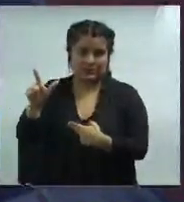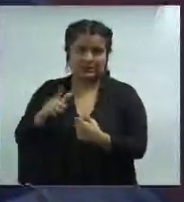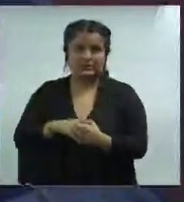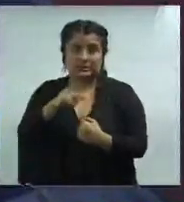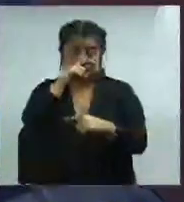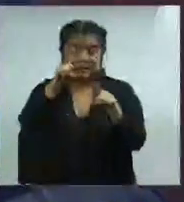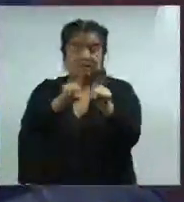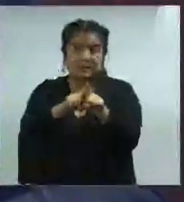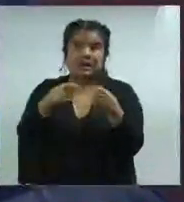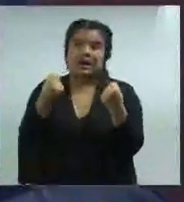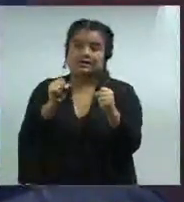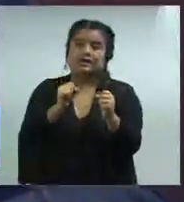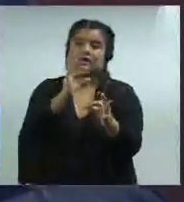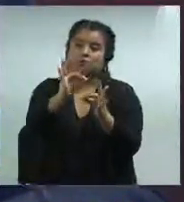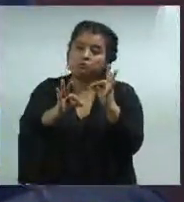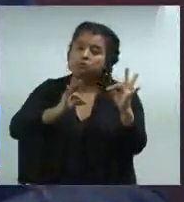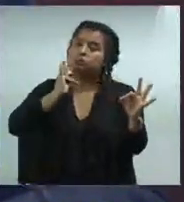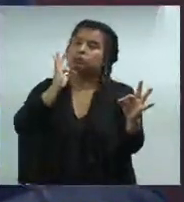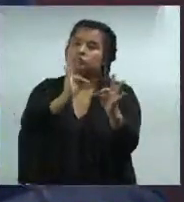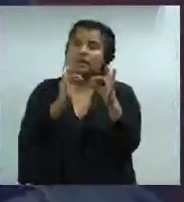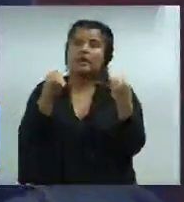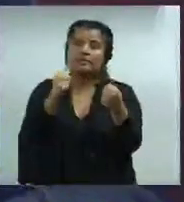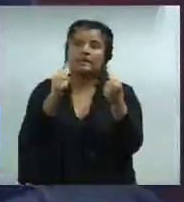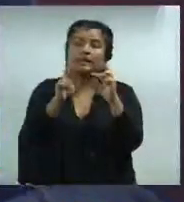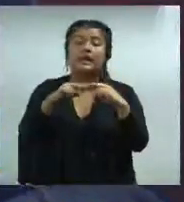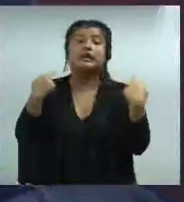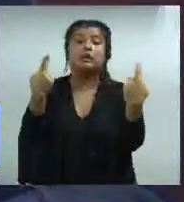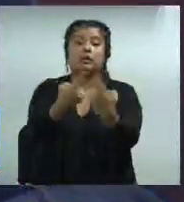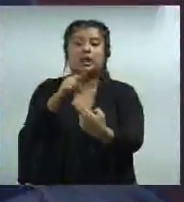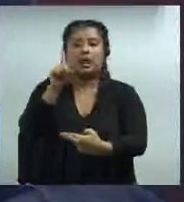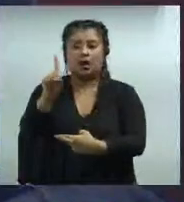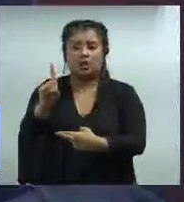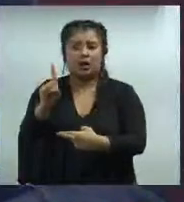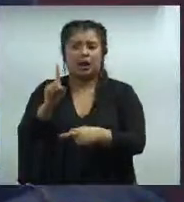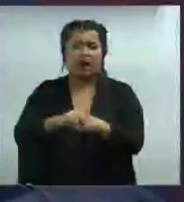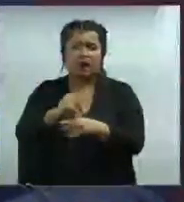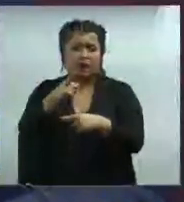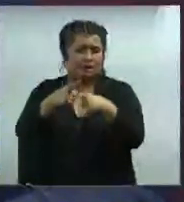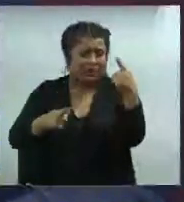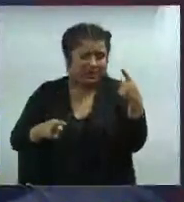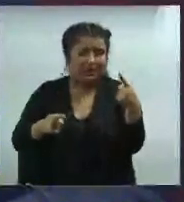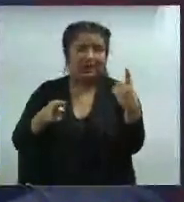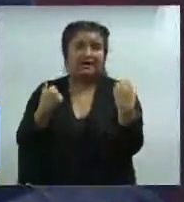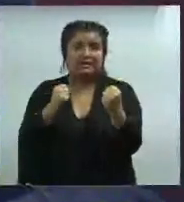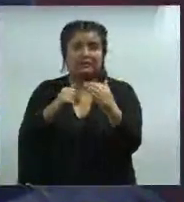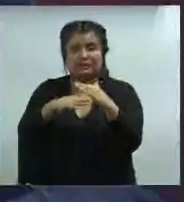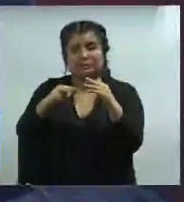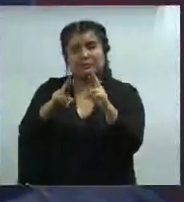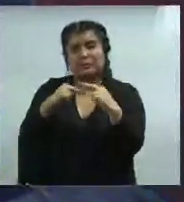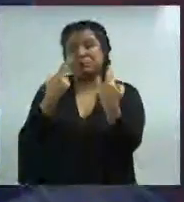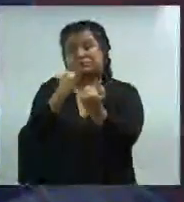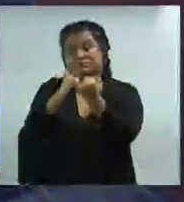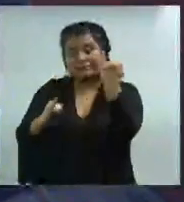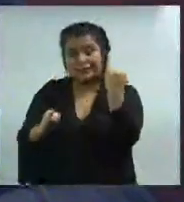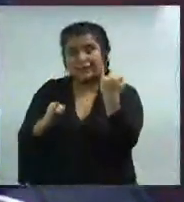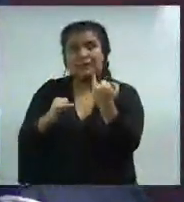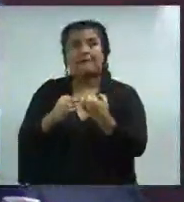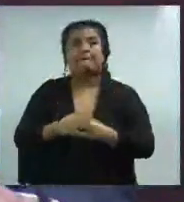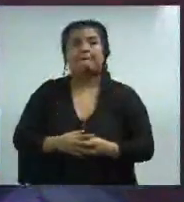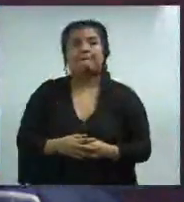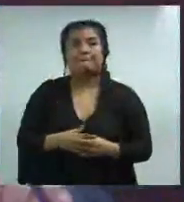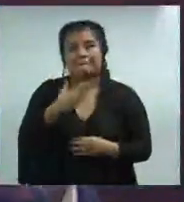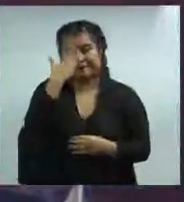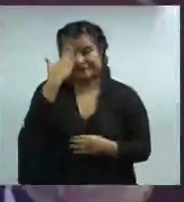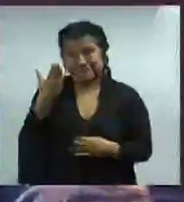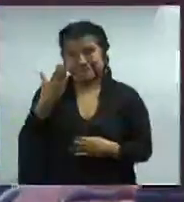es que comencemos puntuales. Yo creo que si comenzamos puntuales a la 1:30 podemos estar fuera, pero es un tema para considerar. Gracias,